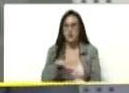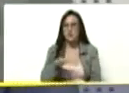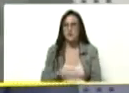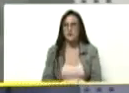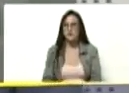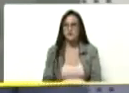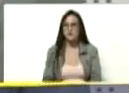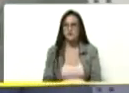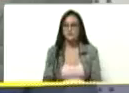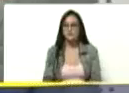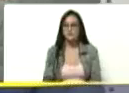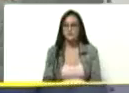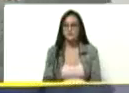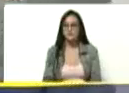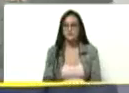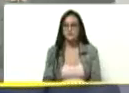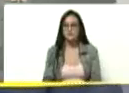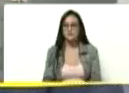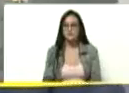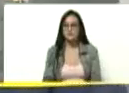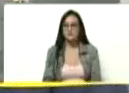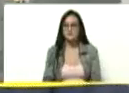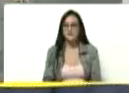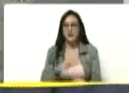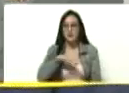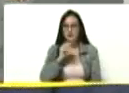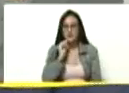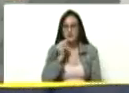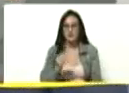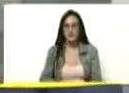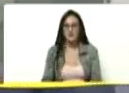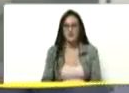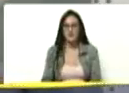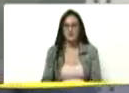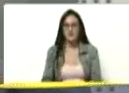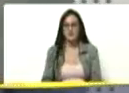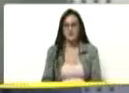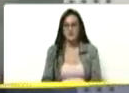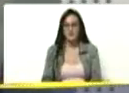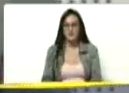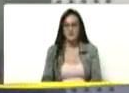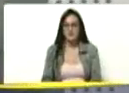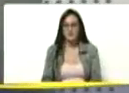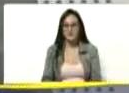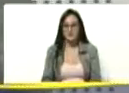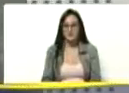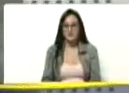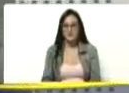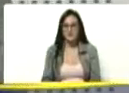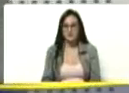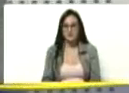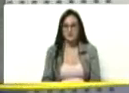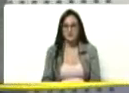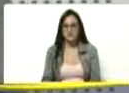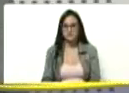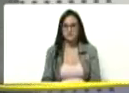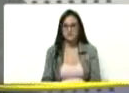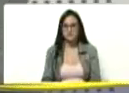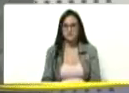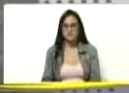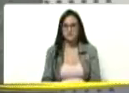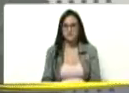young people in the service, y particularmente a nuestros jóvenes by not creating more opportunities for language and cultural